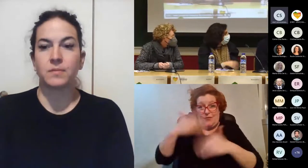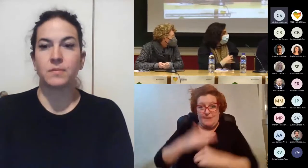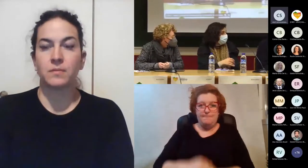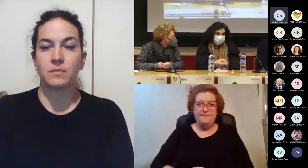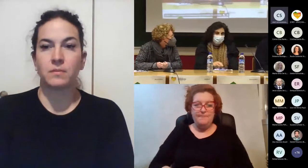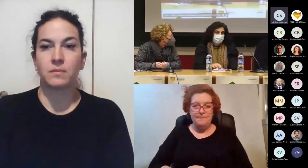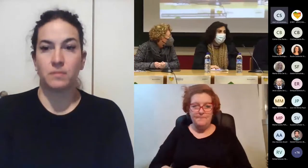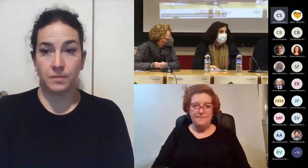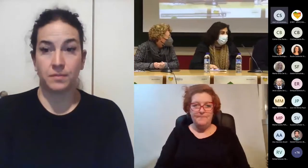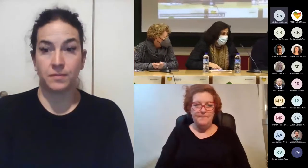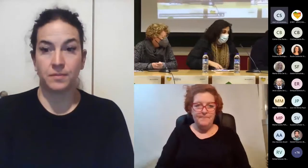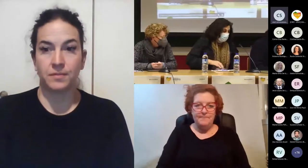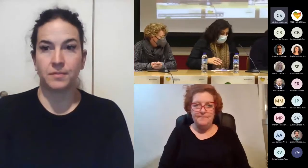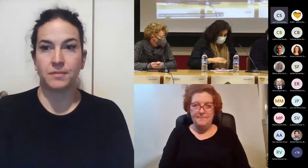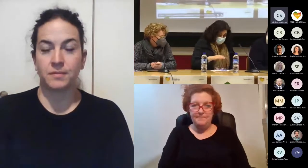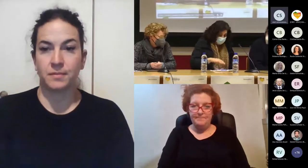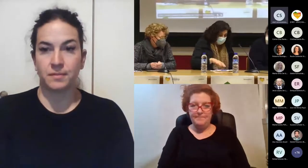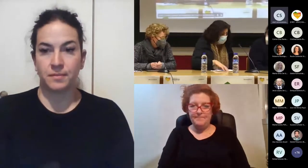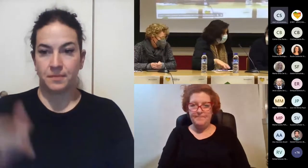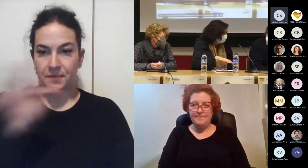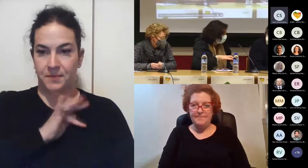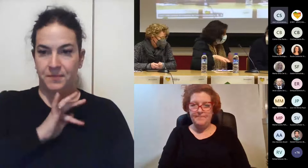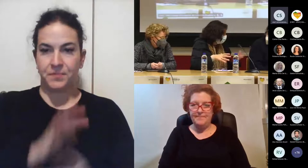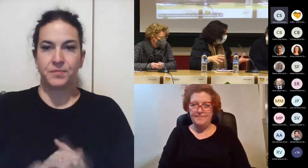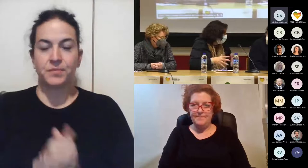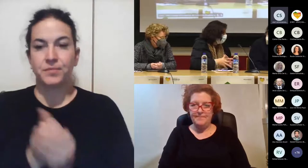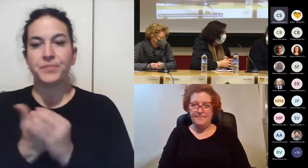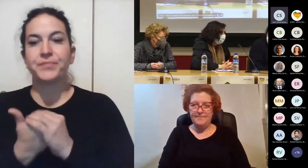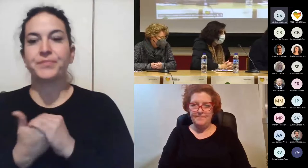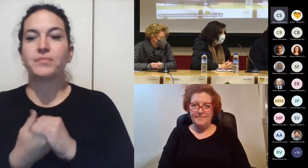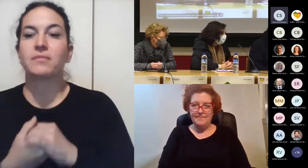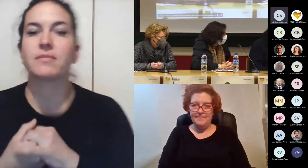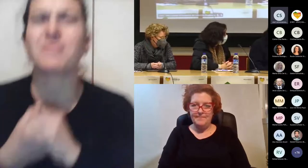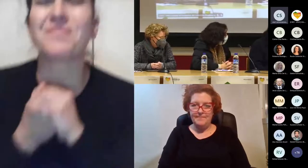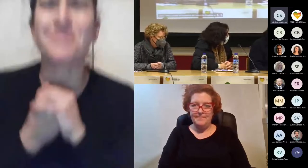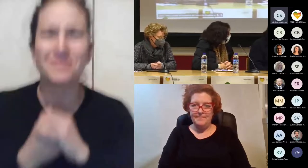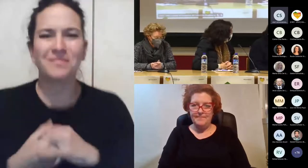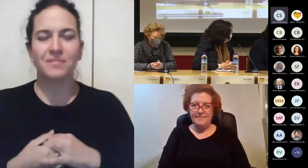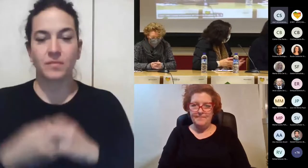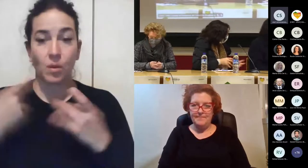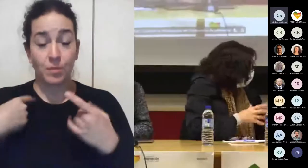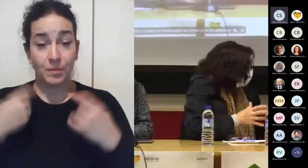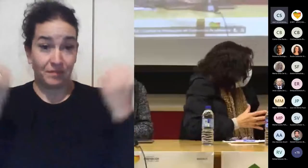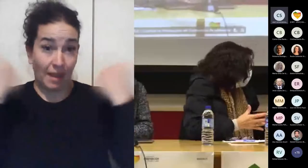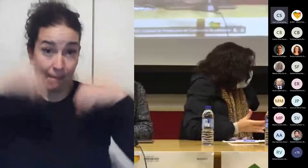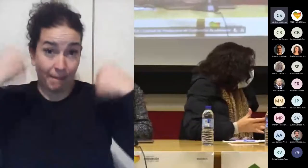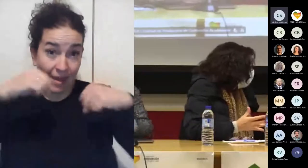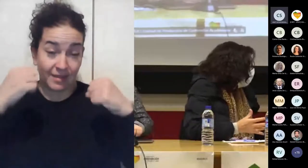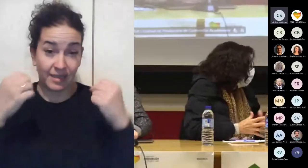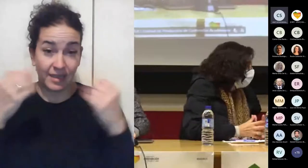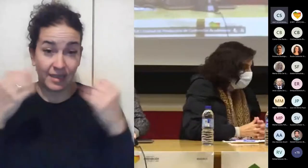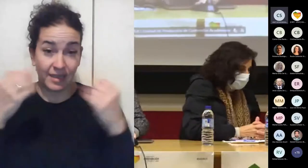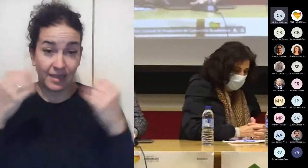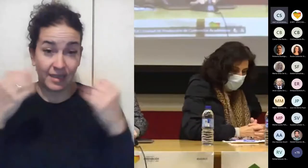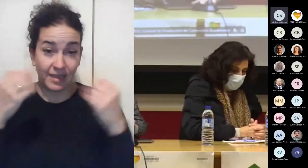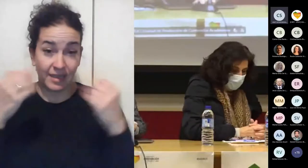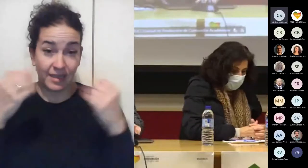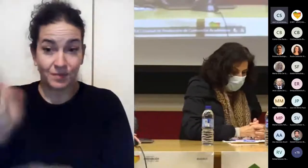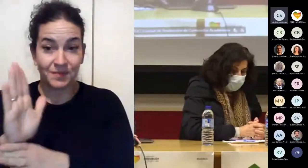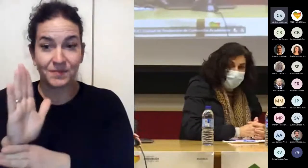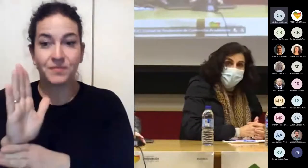Ana, tú. Bueno, yo aunque la práctica que he traído yo hoy aquí no sé, en la